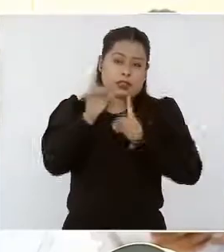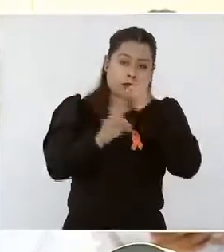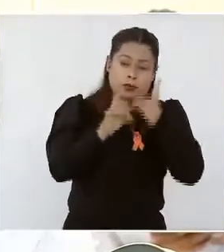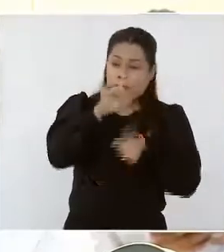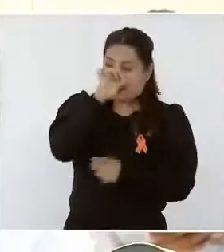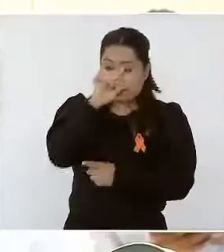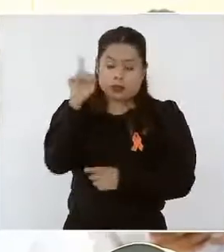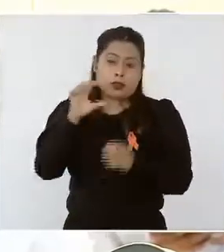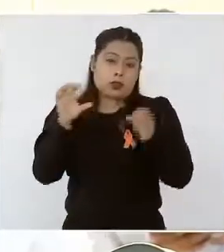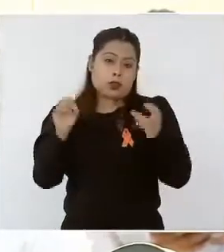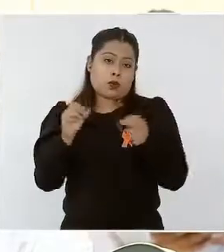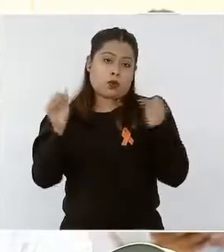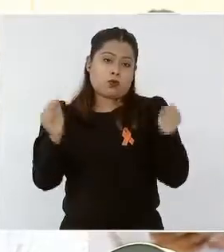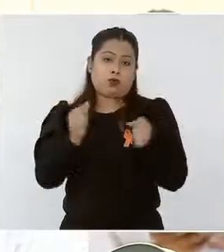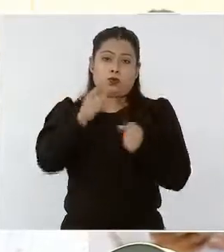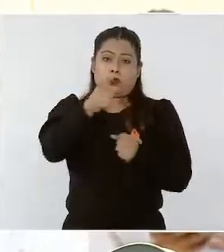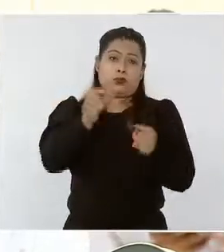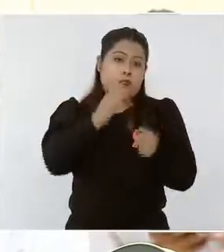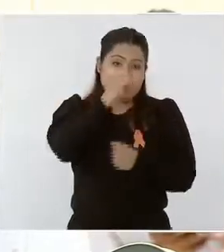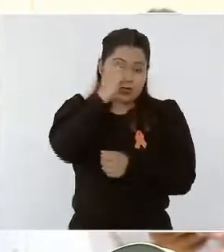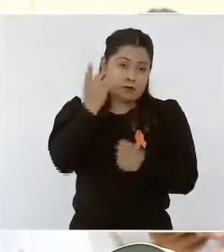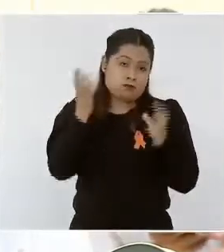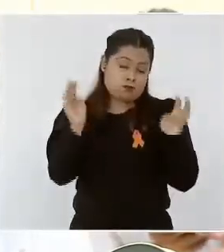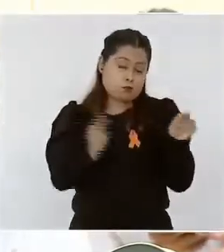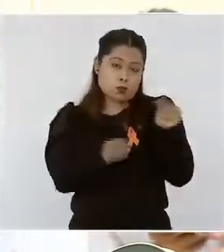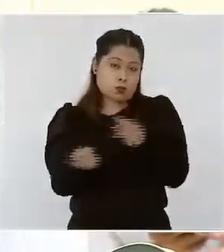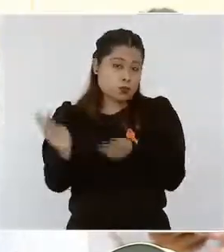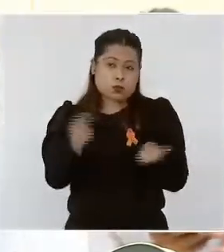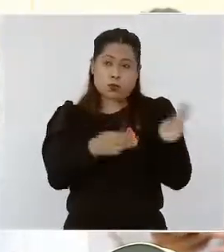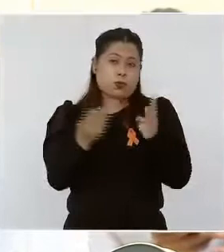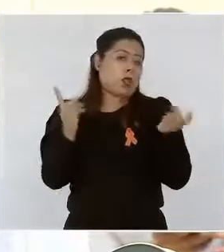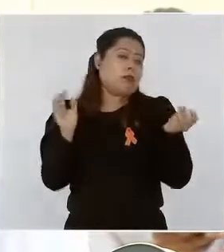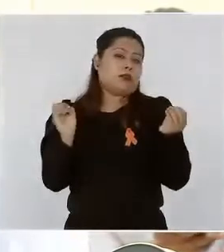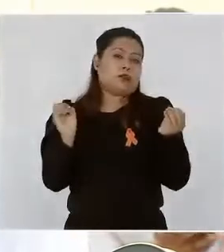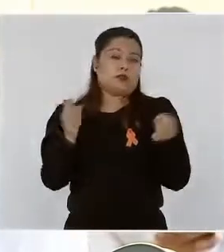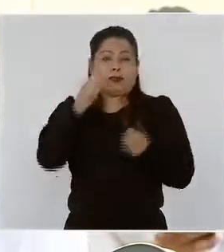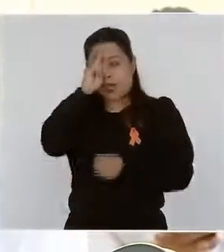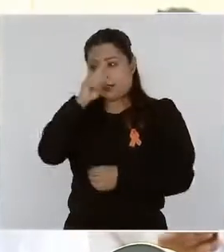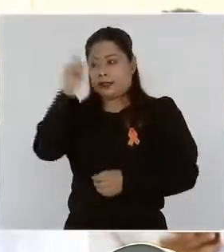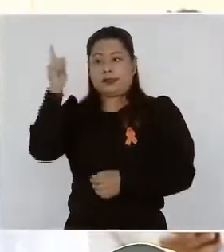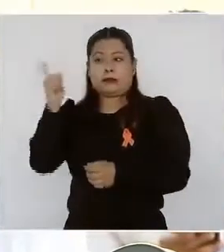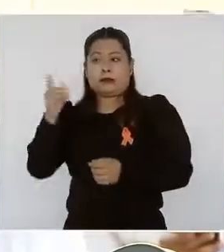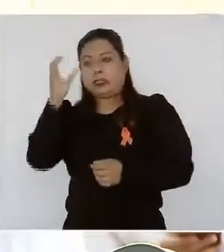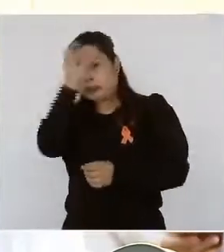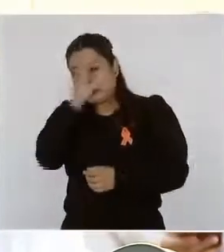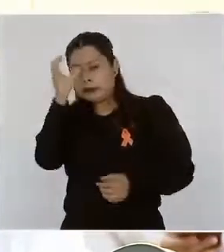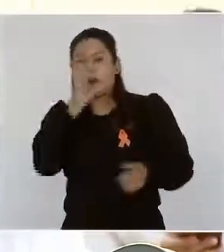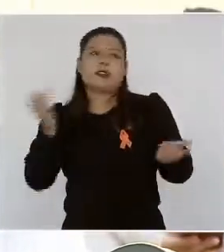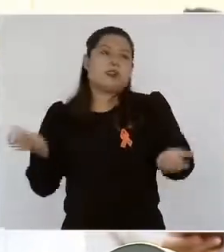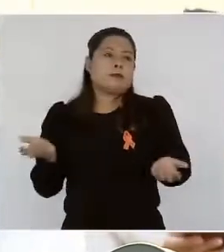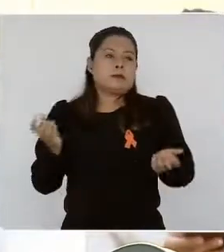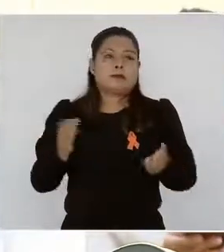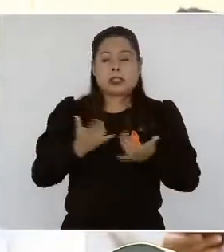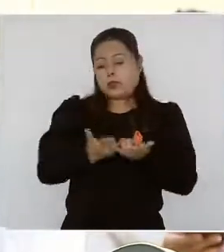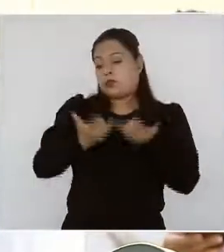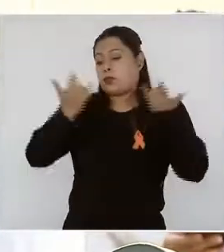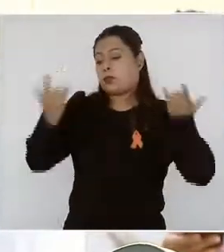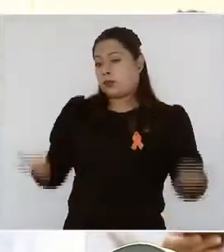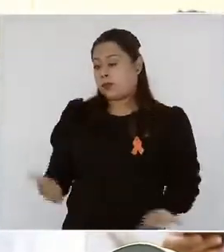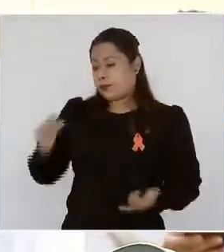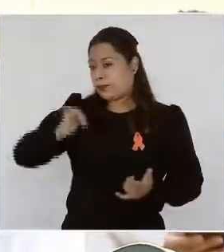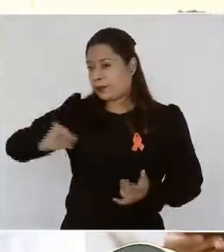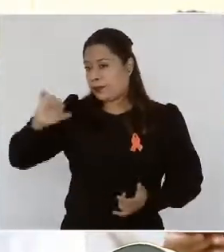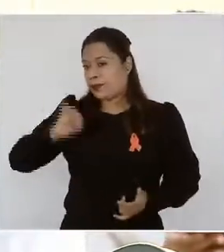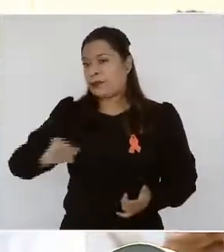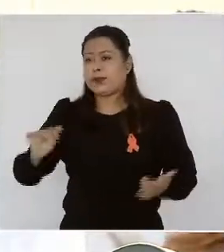deportes, a los de la banda de Tlahui les sale más fácil la música, a algunos les sale muy fácil la ciencia, a algunos la historia, a